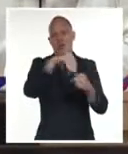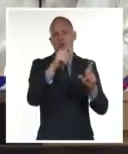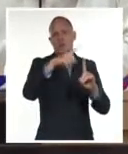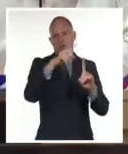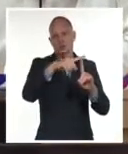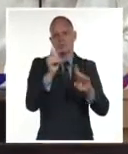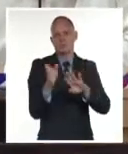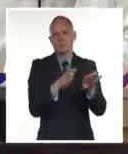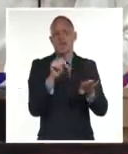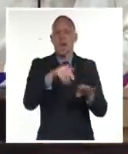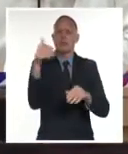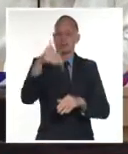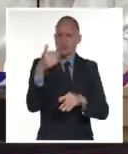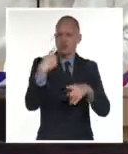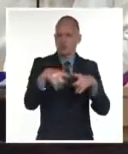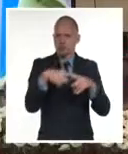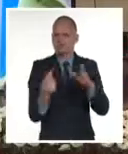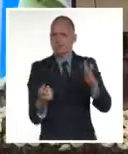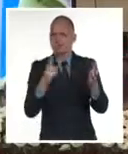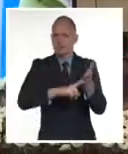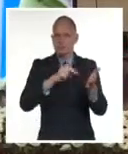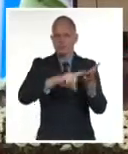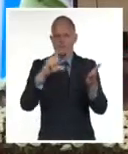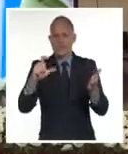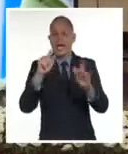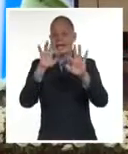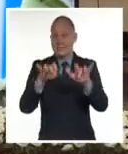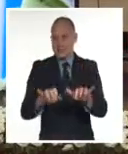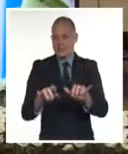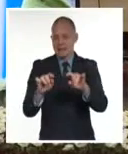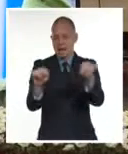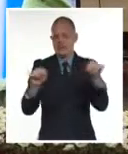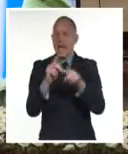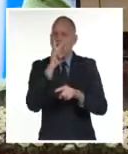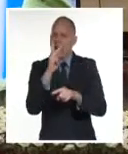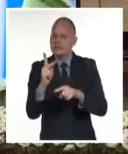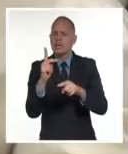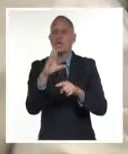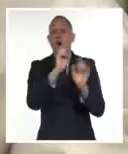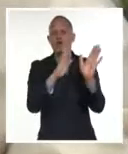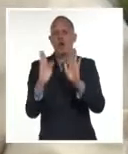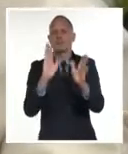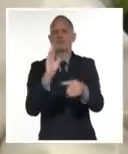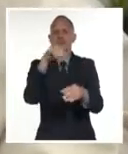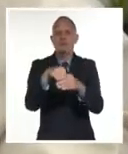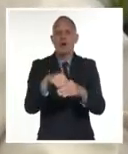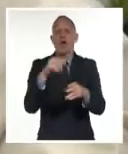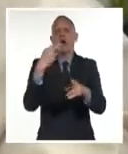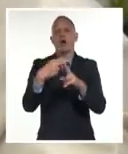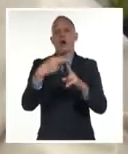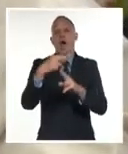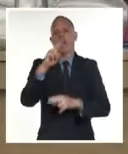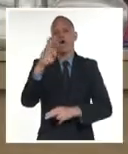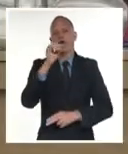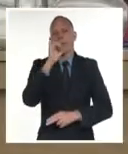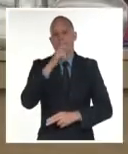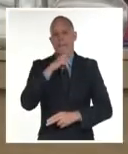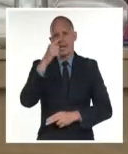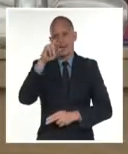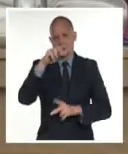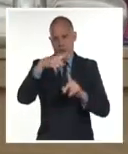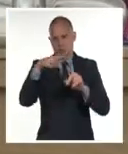cita asistieron también el miembro del Buró Político y secretario de Organización del Comité Central del Partido, Roberto Morales Ojeda,